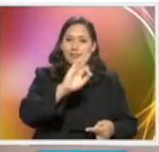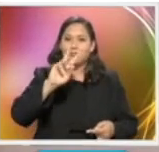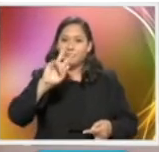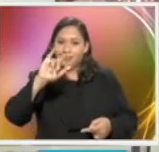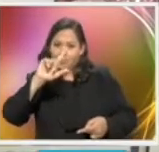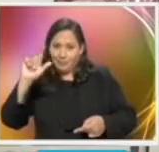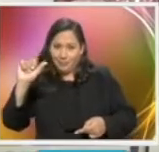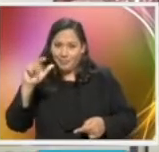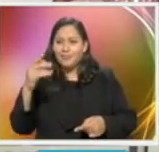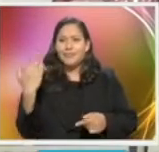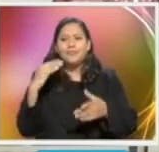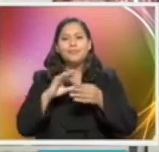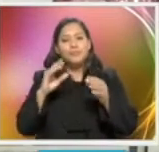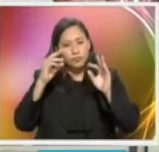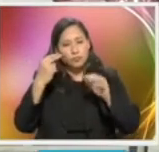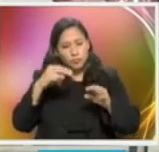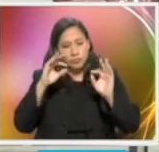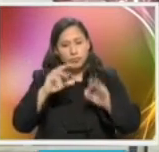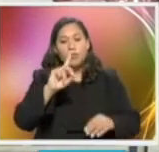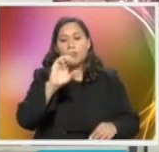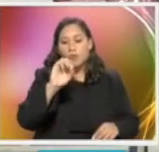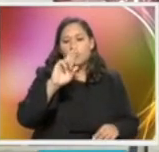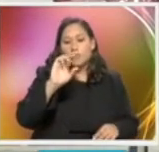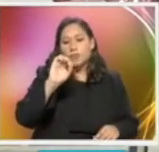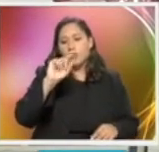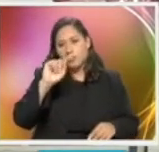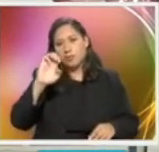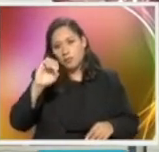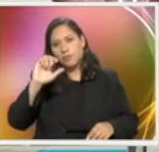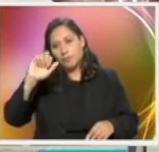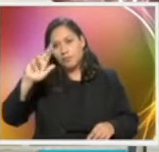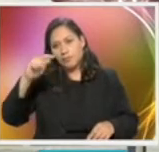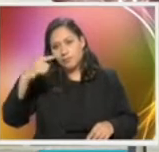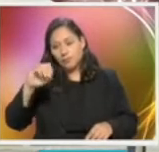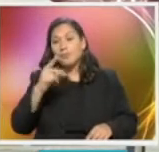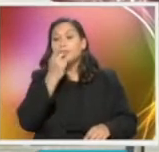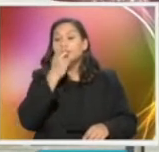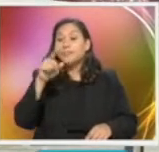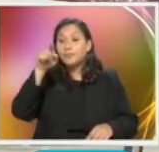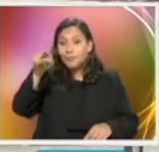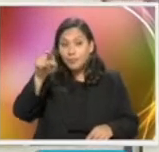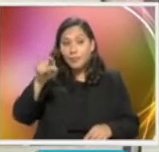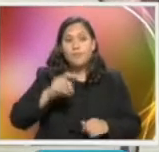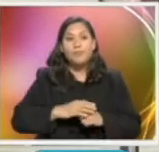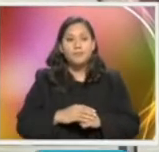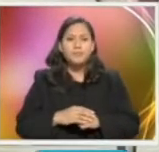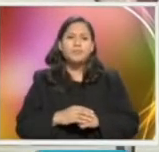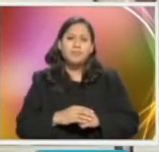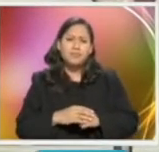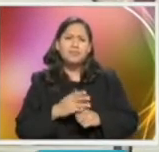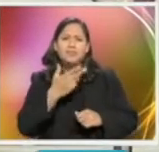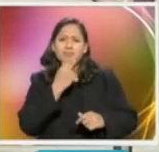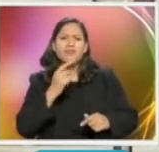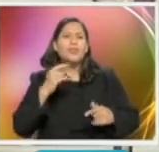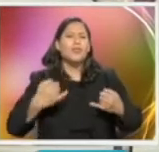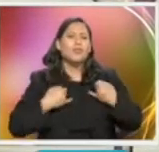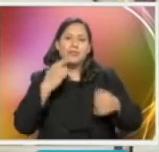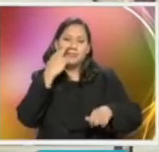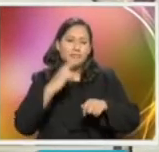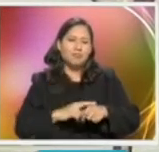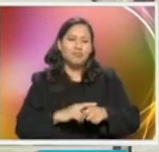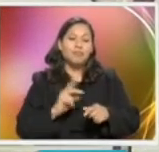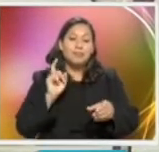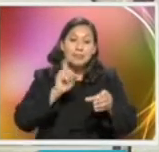bien decías, cuyo nombre original es Doroteo Arango. Y se dice que él, habiendo sido bandolero de joven, se une a